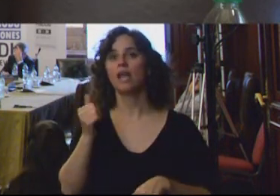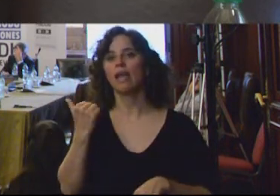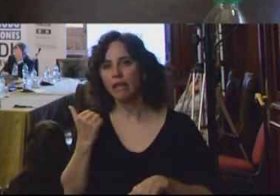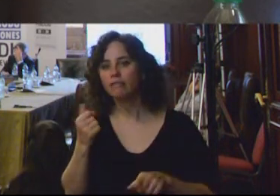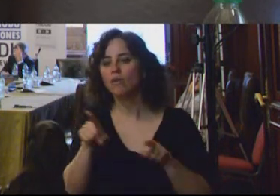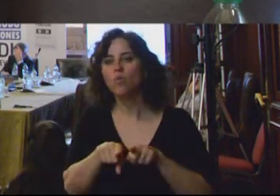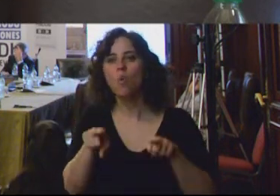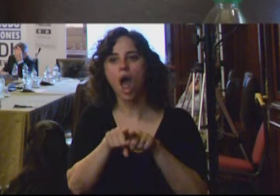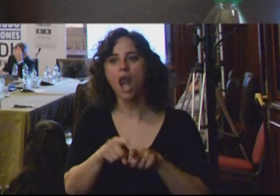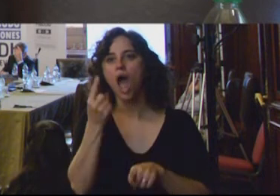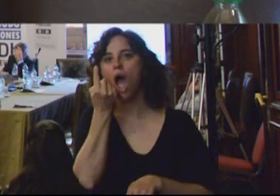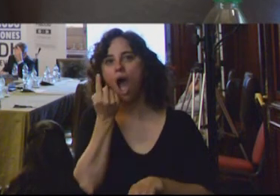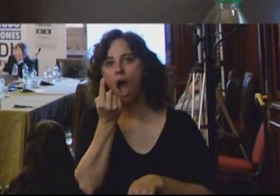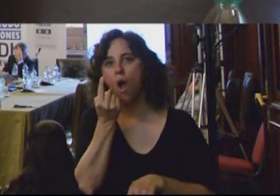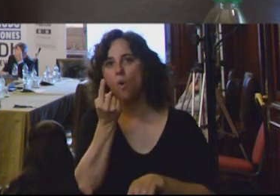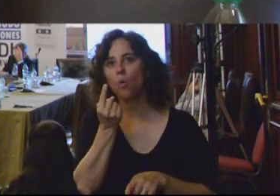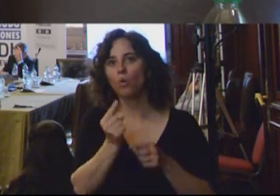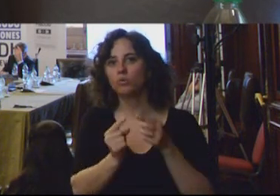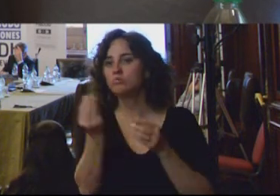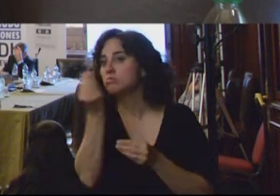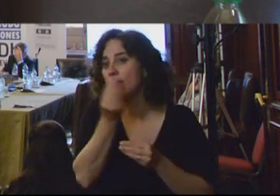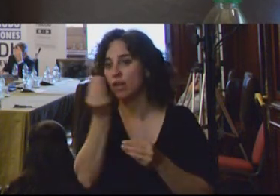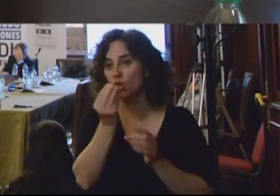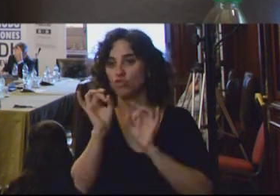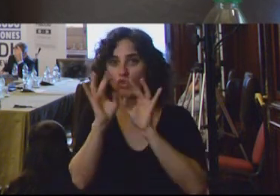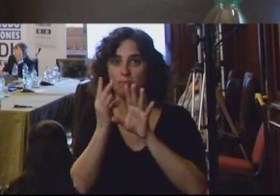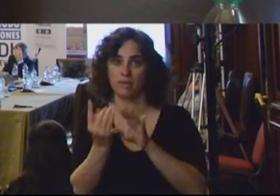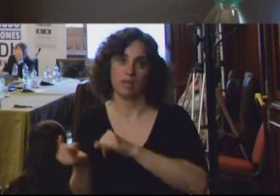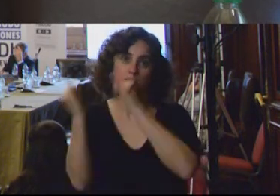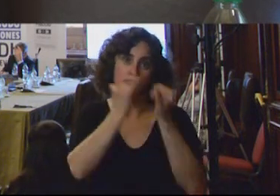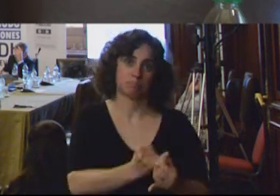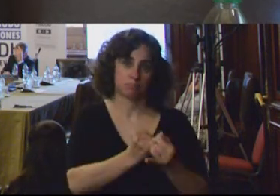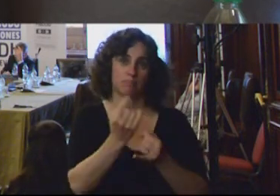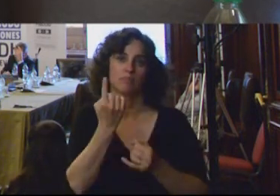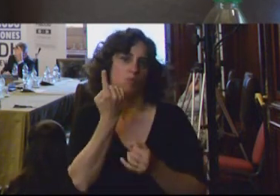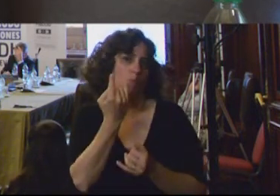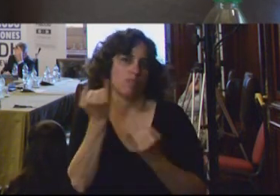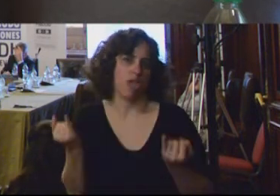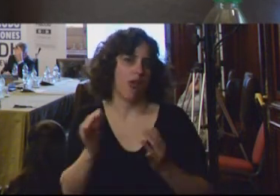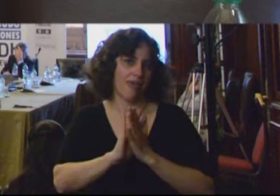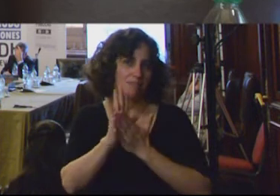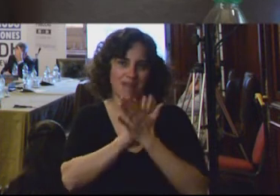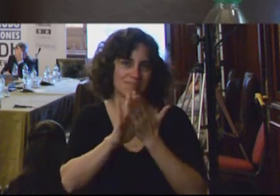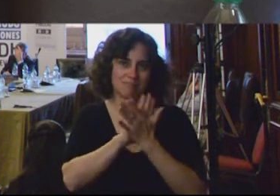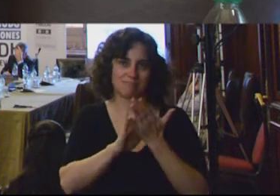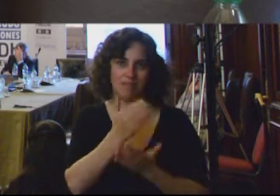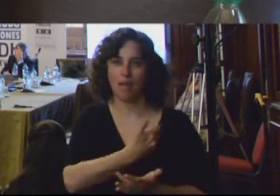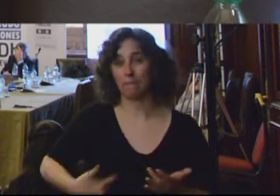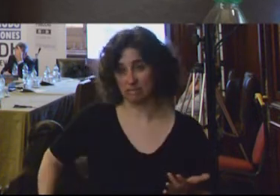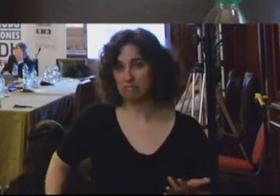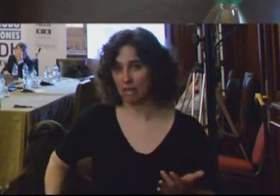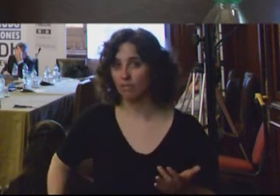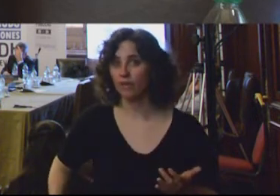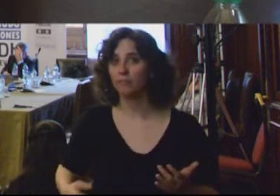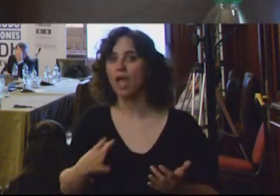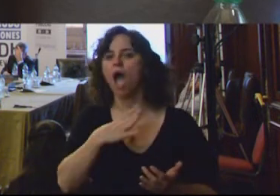equivale a una sola sabatina, un solo sábado de aparición del presidente Rafael Correa. Lo cierto, hay